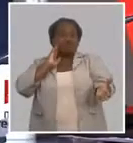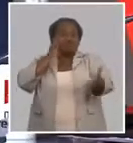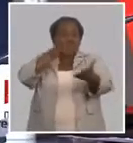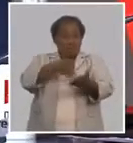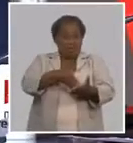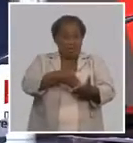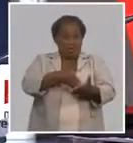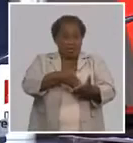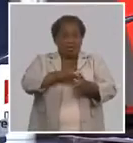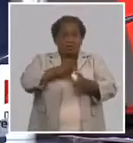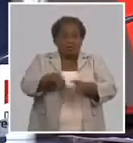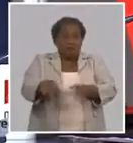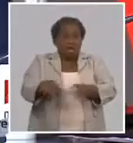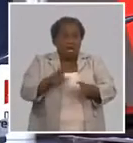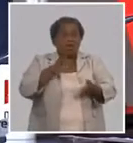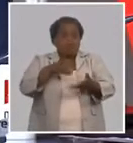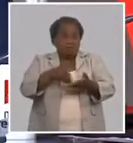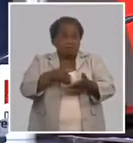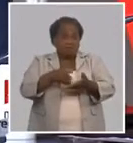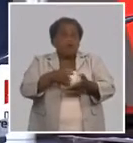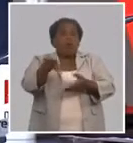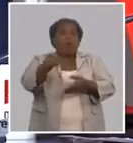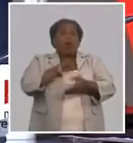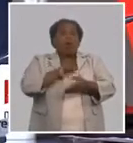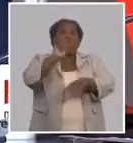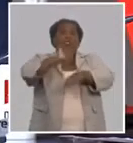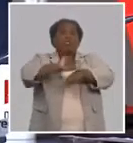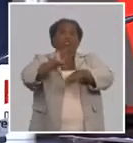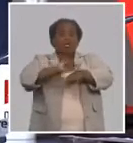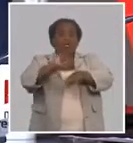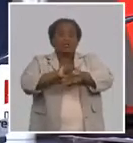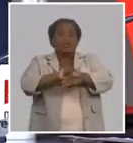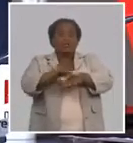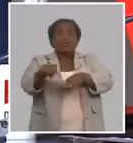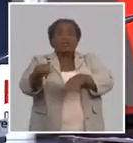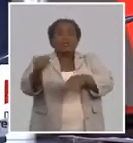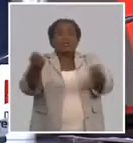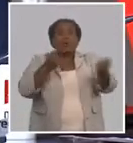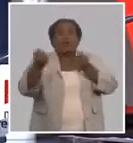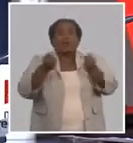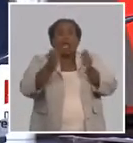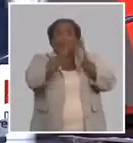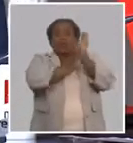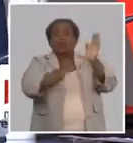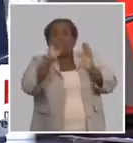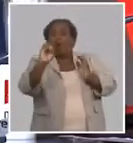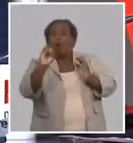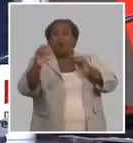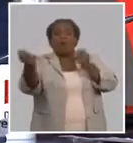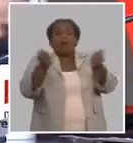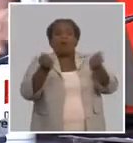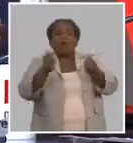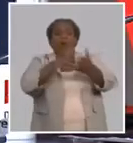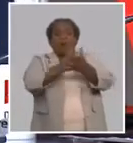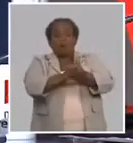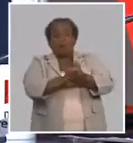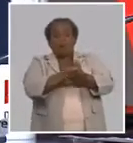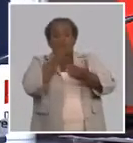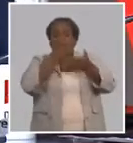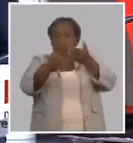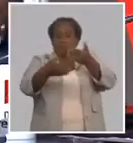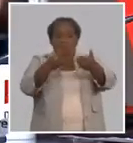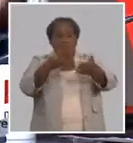terminal coge sus taxis el carro que alquila el carro que viene el amigo el carro el que sea pero ya no es